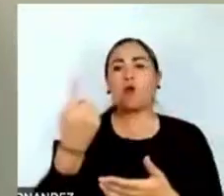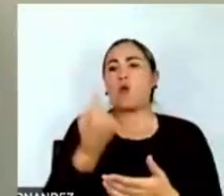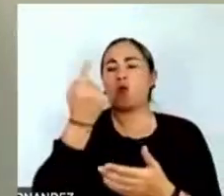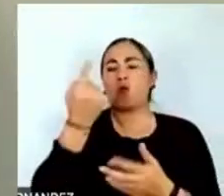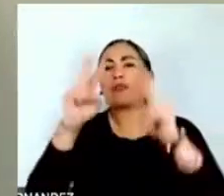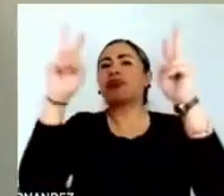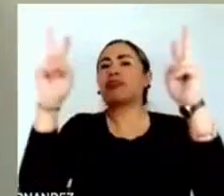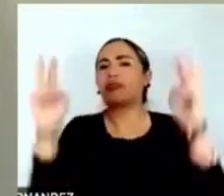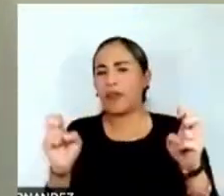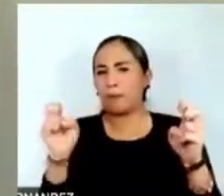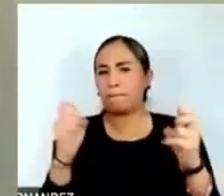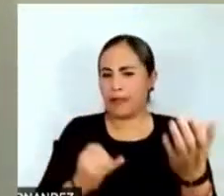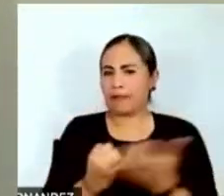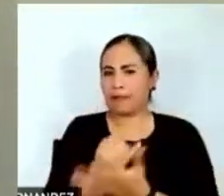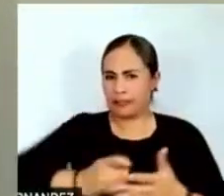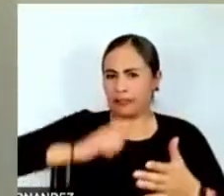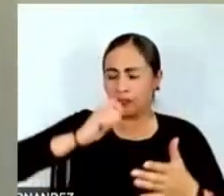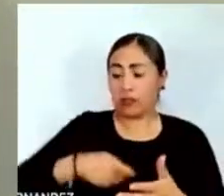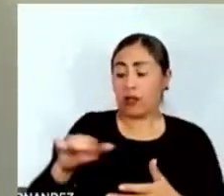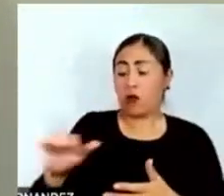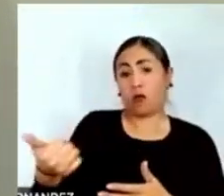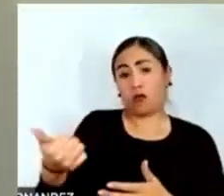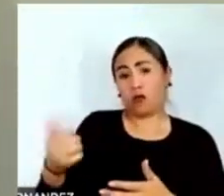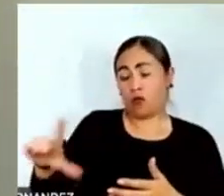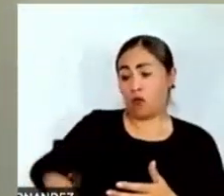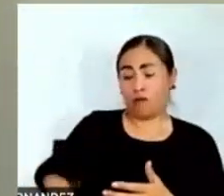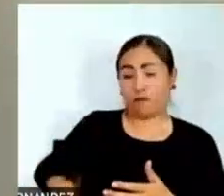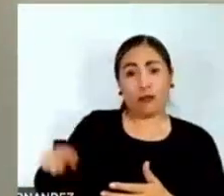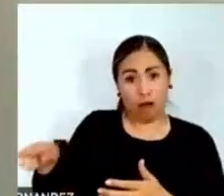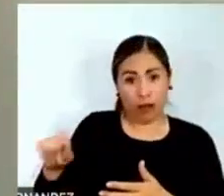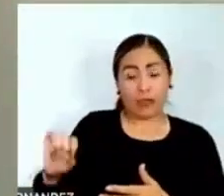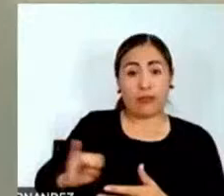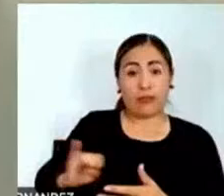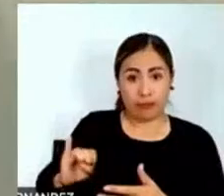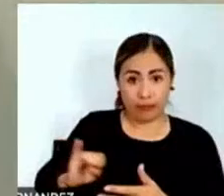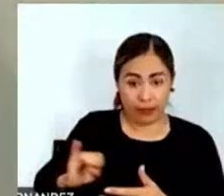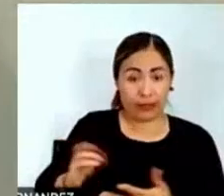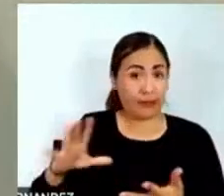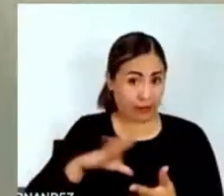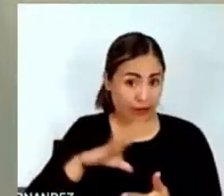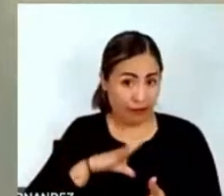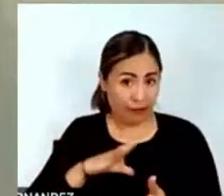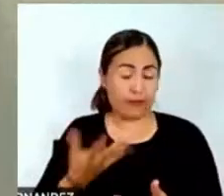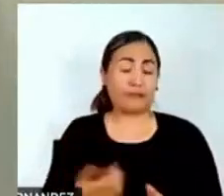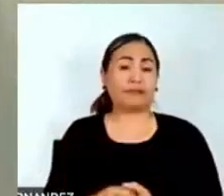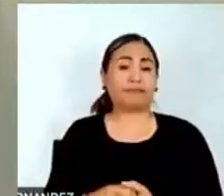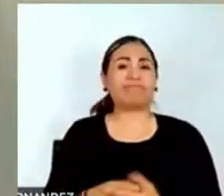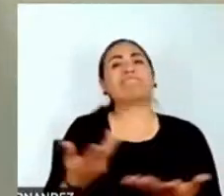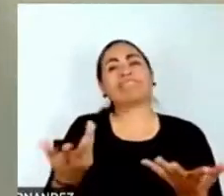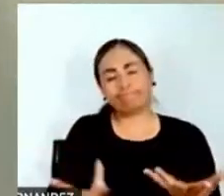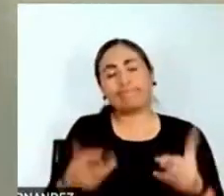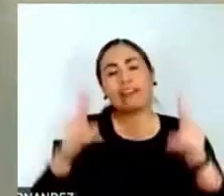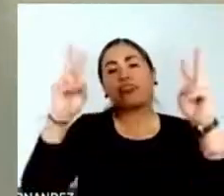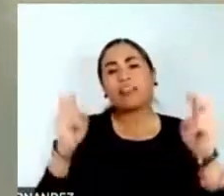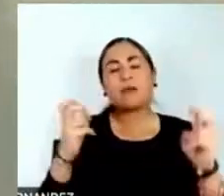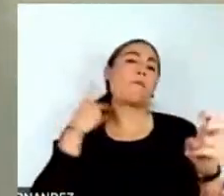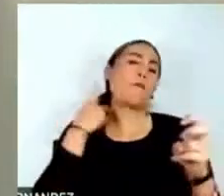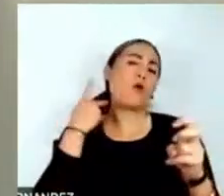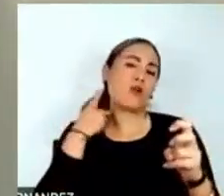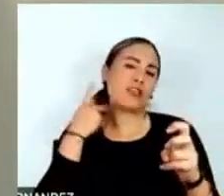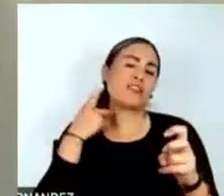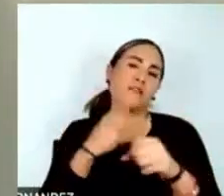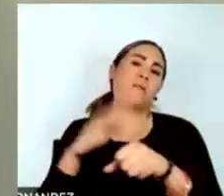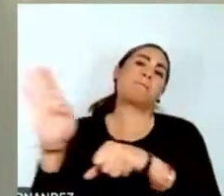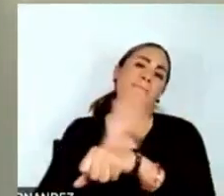interés activo, existen y seguirán existiendo cuestiones políticas por debatir.